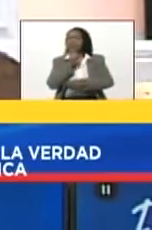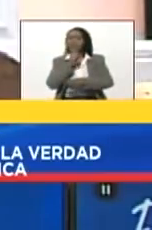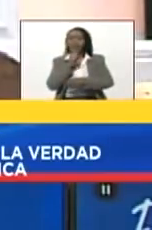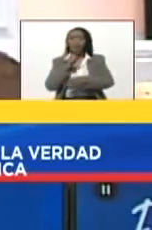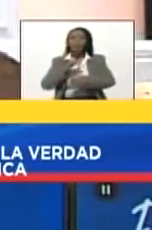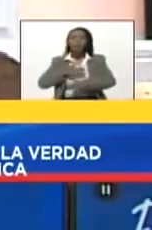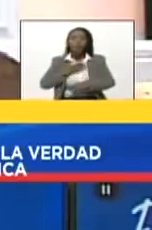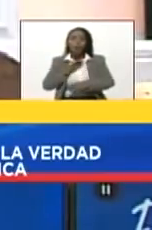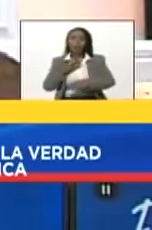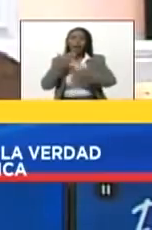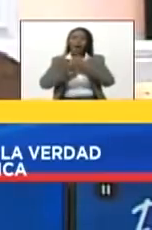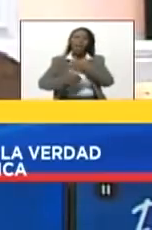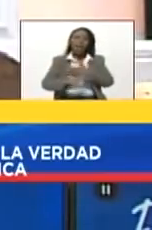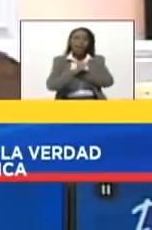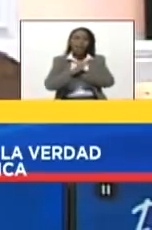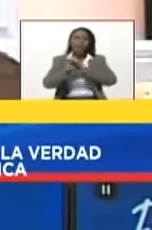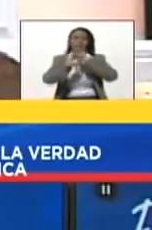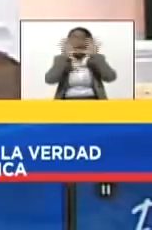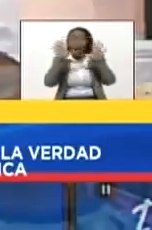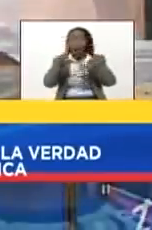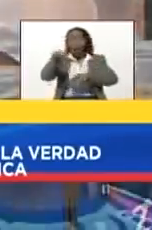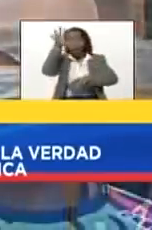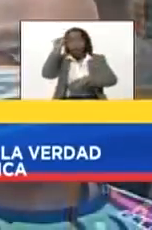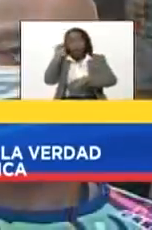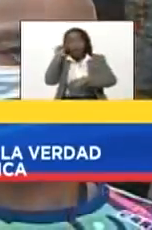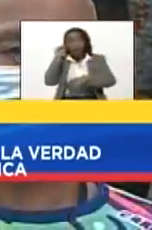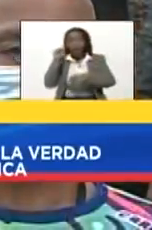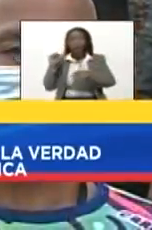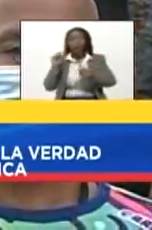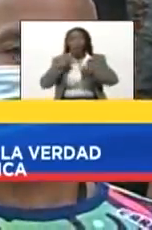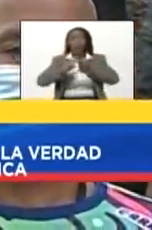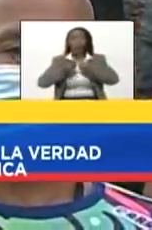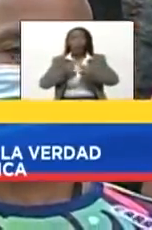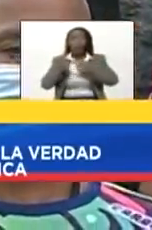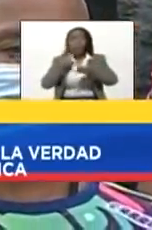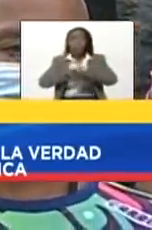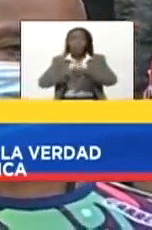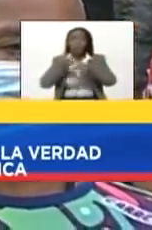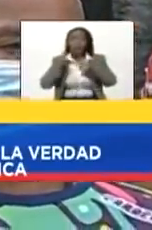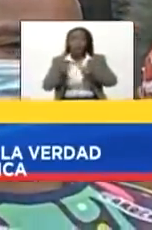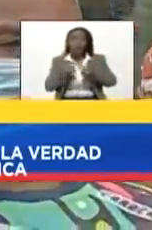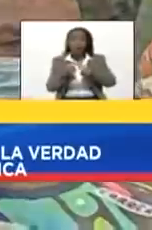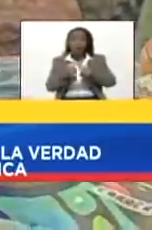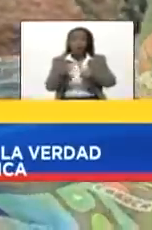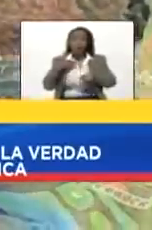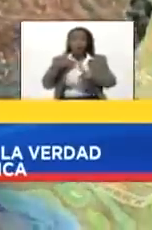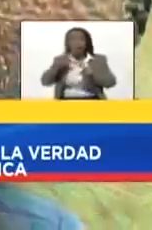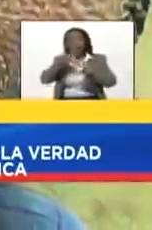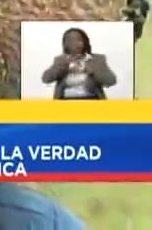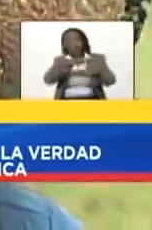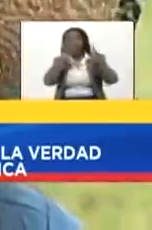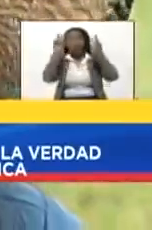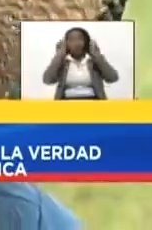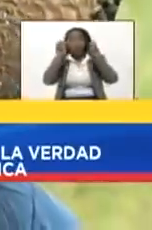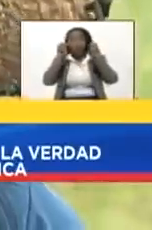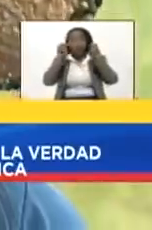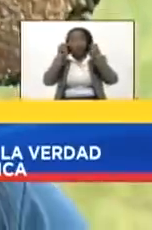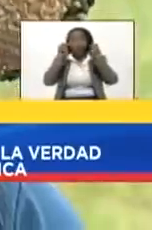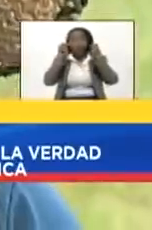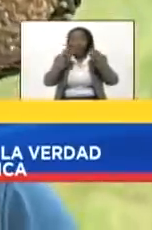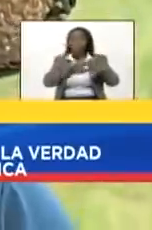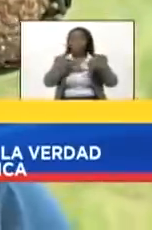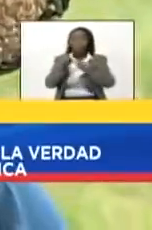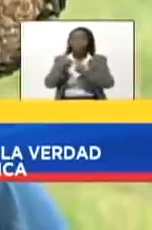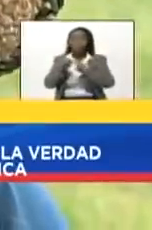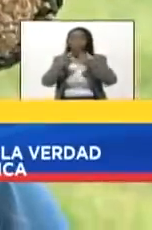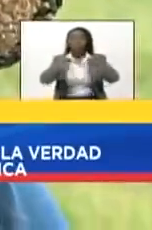que pueda avanzar en este tiempo del siglo XXI, cuando nos acechan nuevos colonialismos,